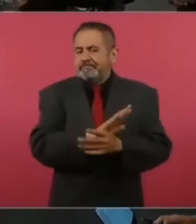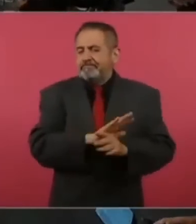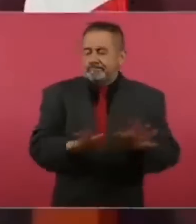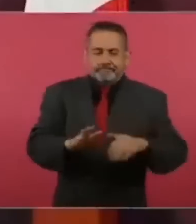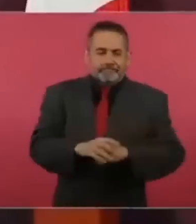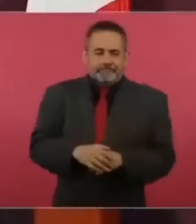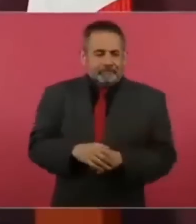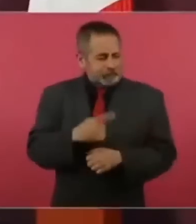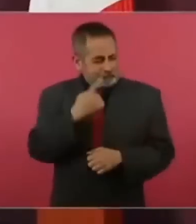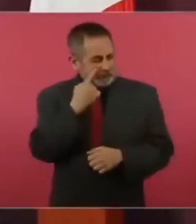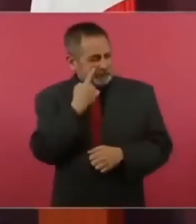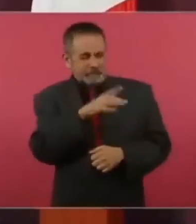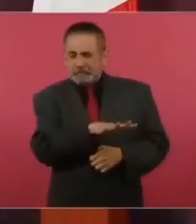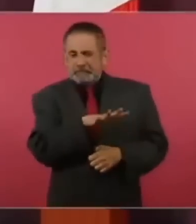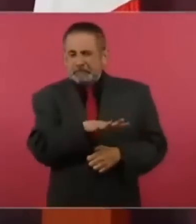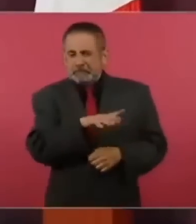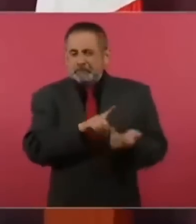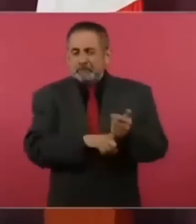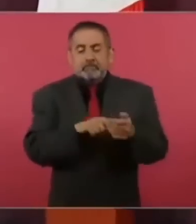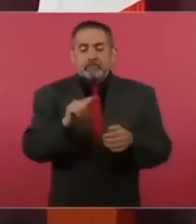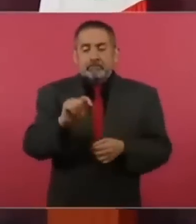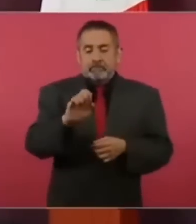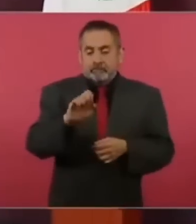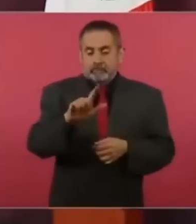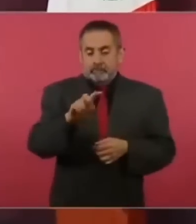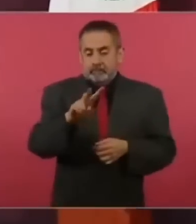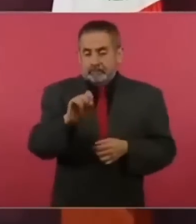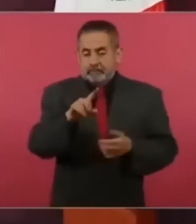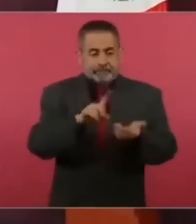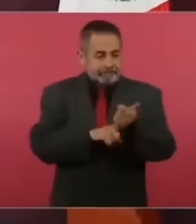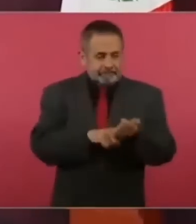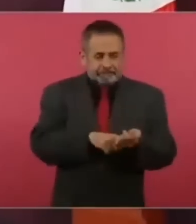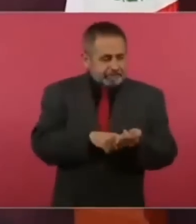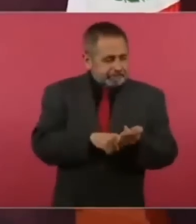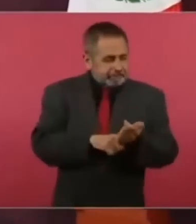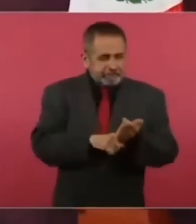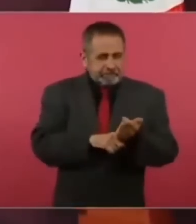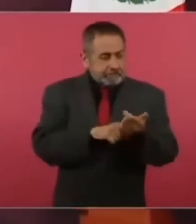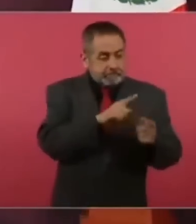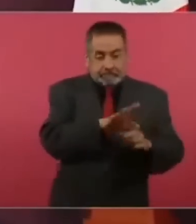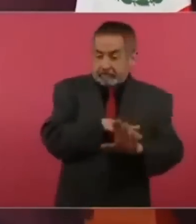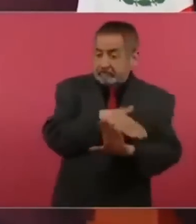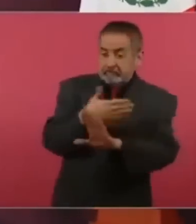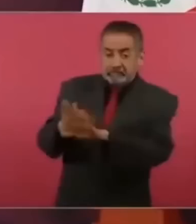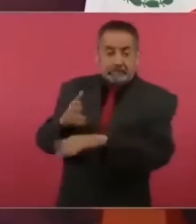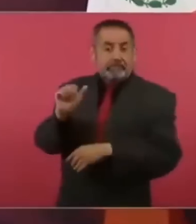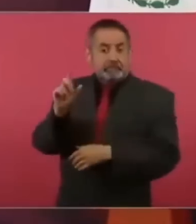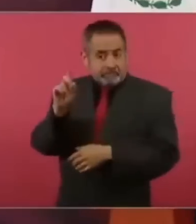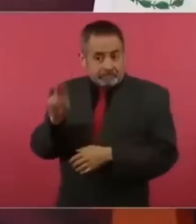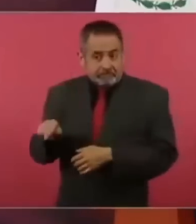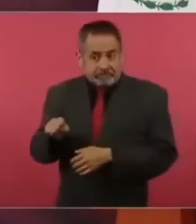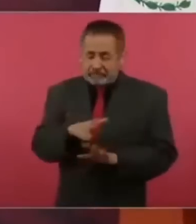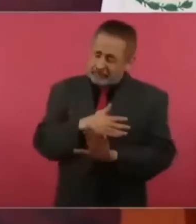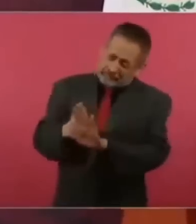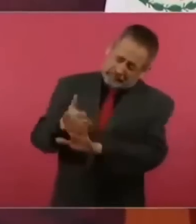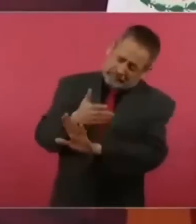O sea, es muy notorio que Televisa la trae contra Adán.